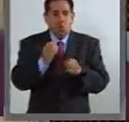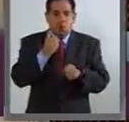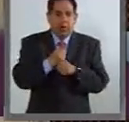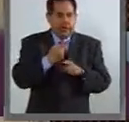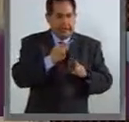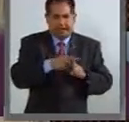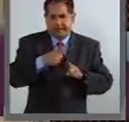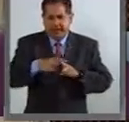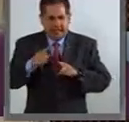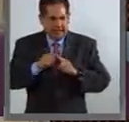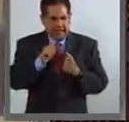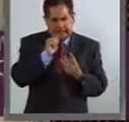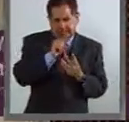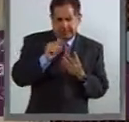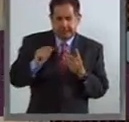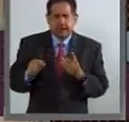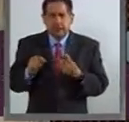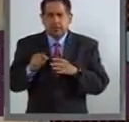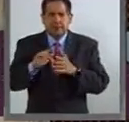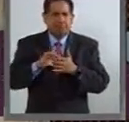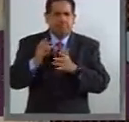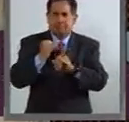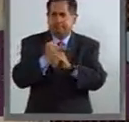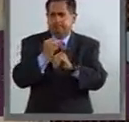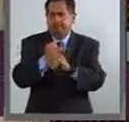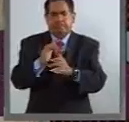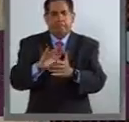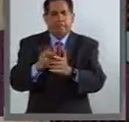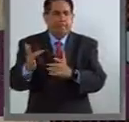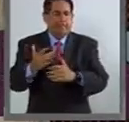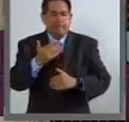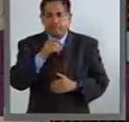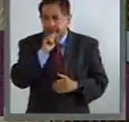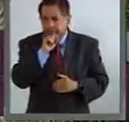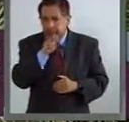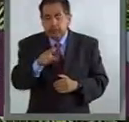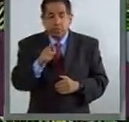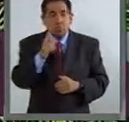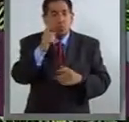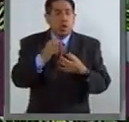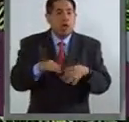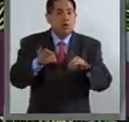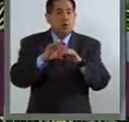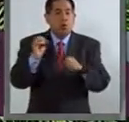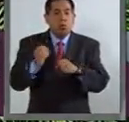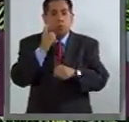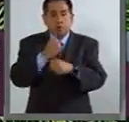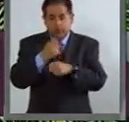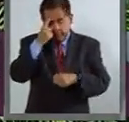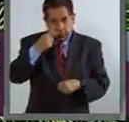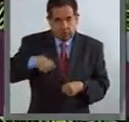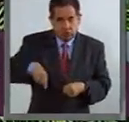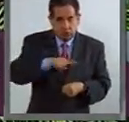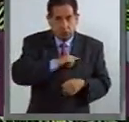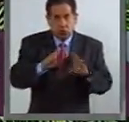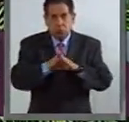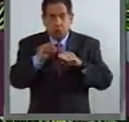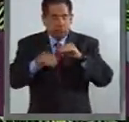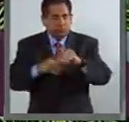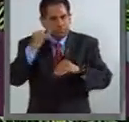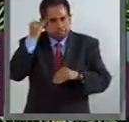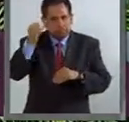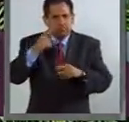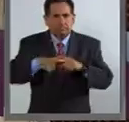oportunidad gracias al Internet, y sobre todo también es una gran oportunidad para nosotros como legisladores,